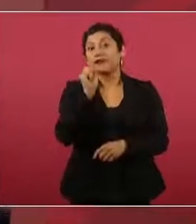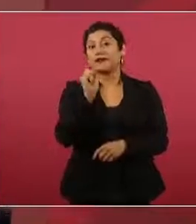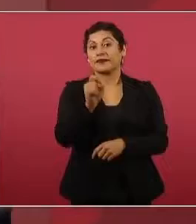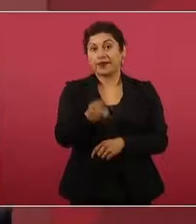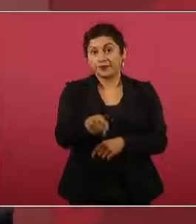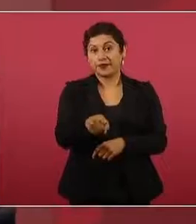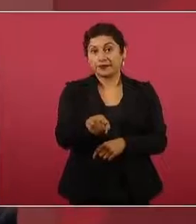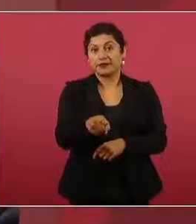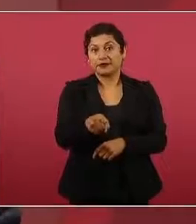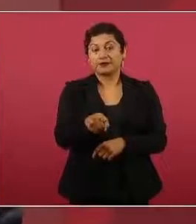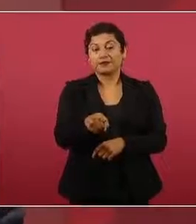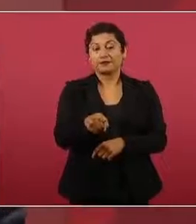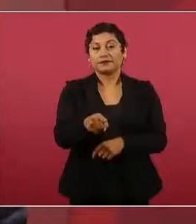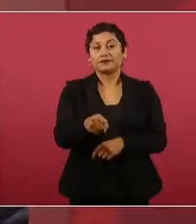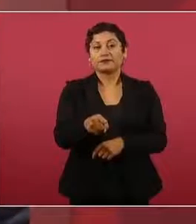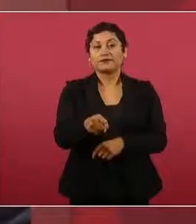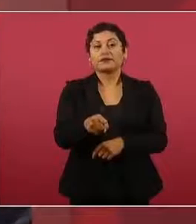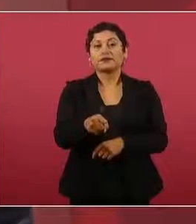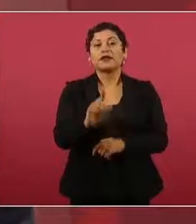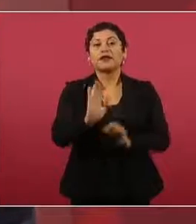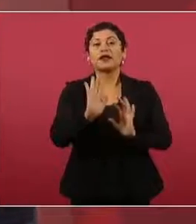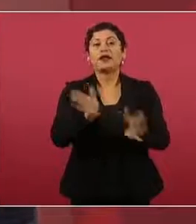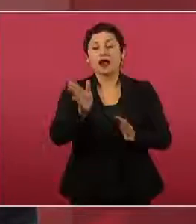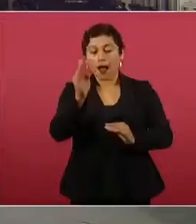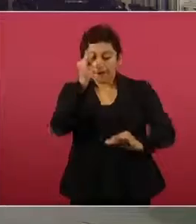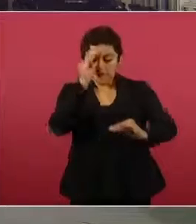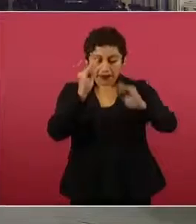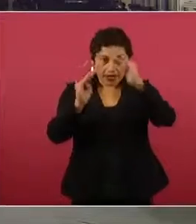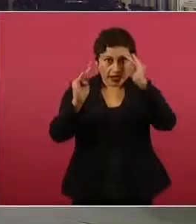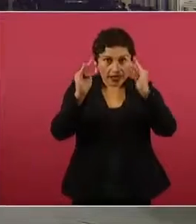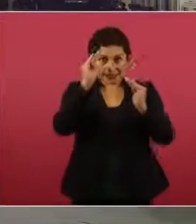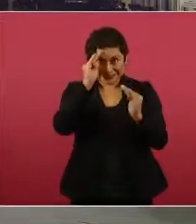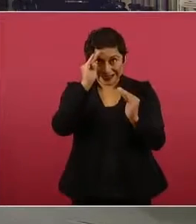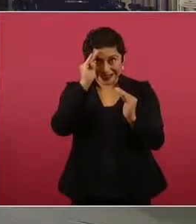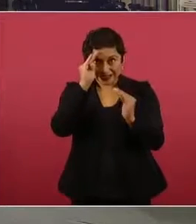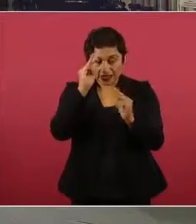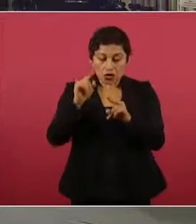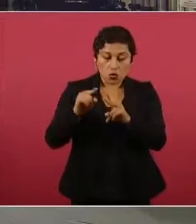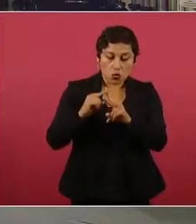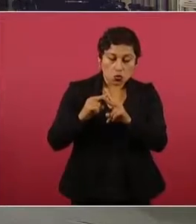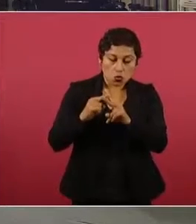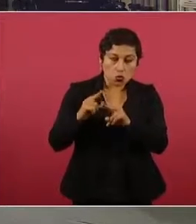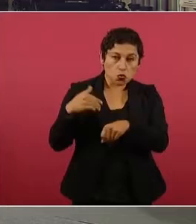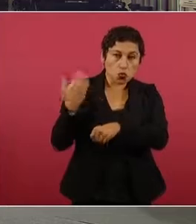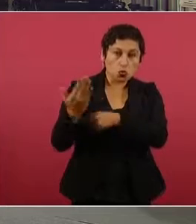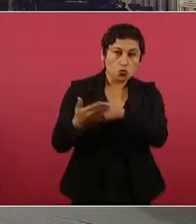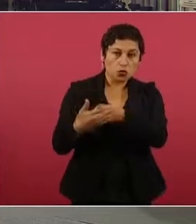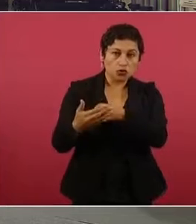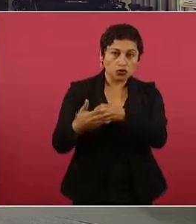proyectar el presupuesto que por ley tenemos que enviar en estos días